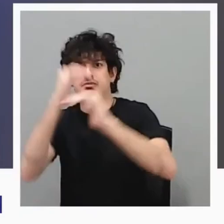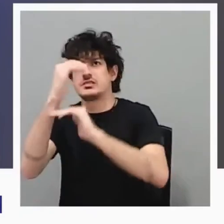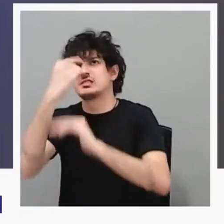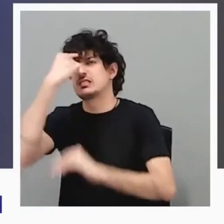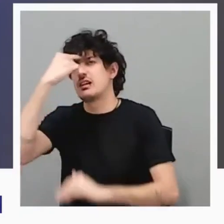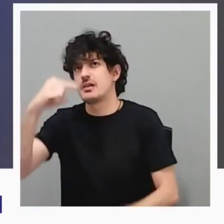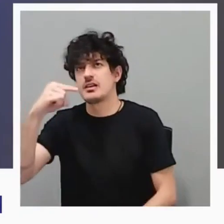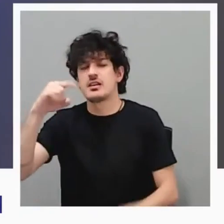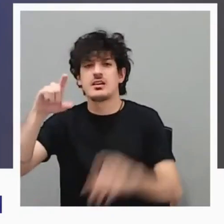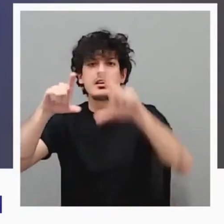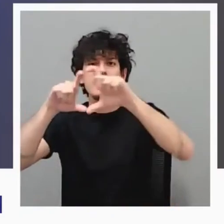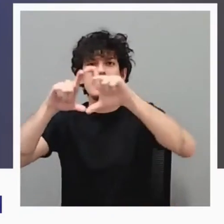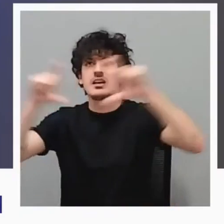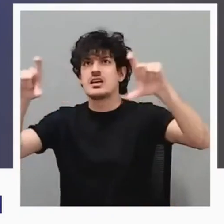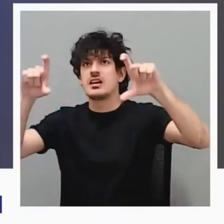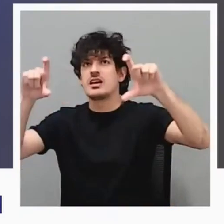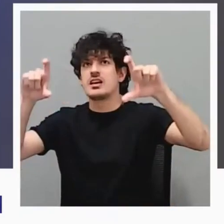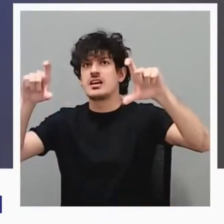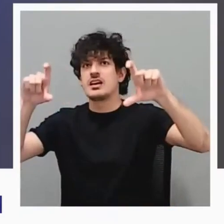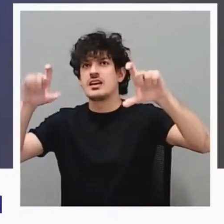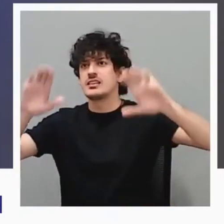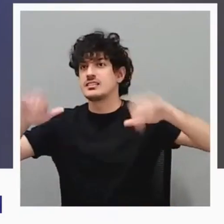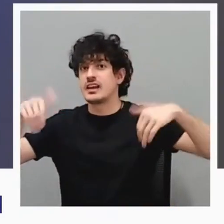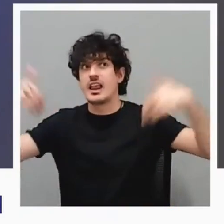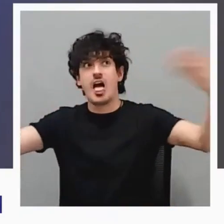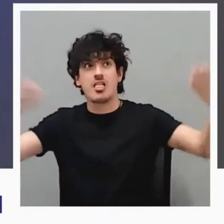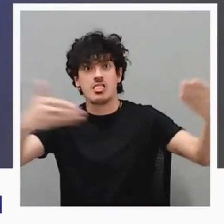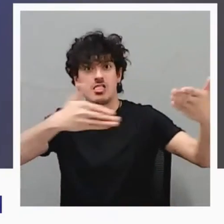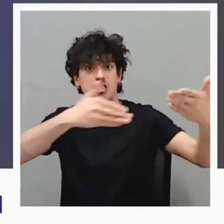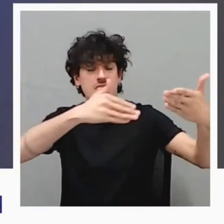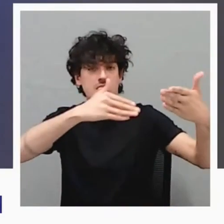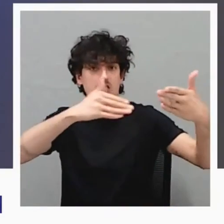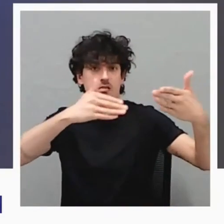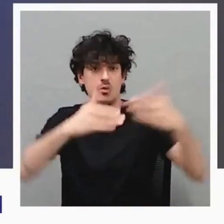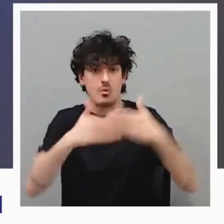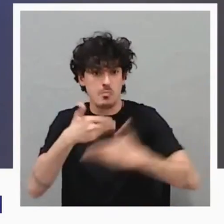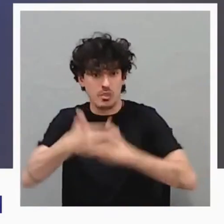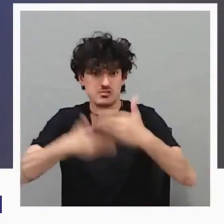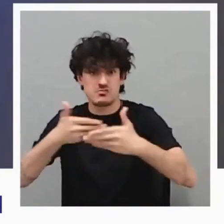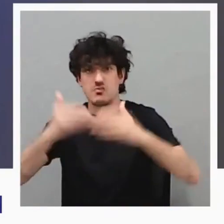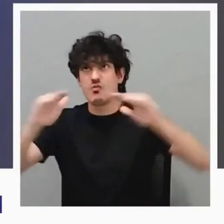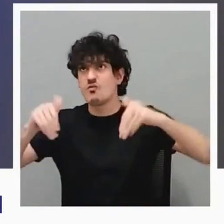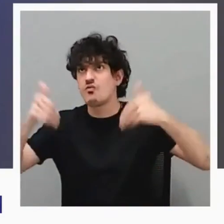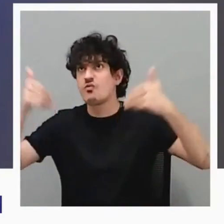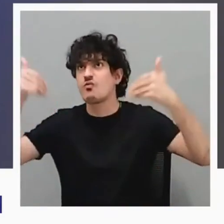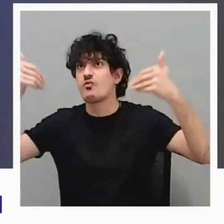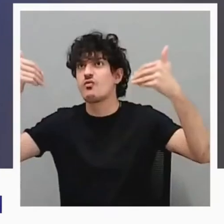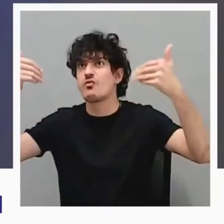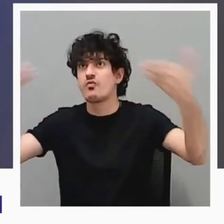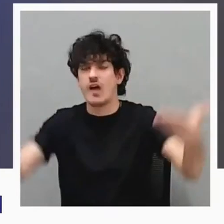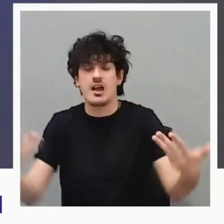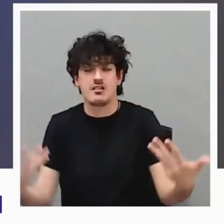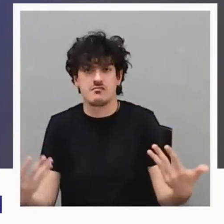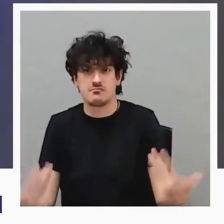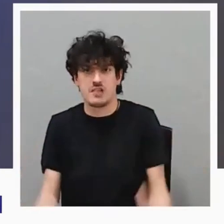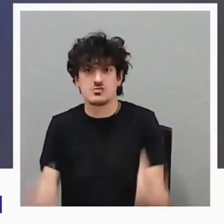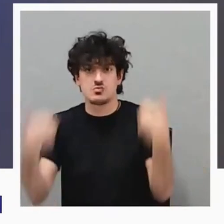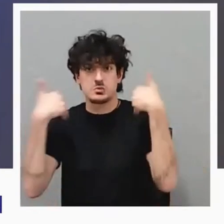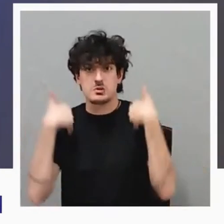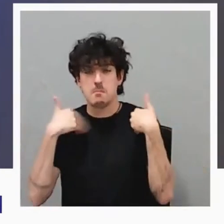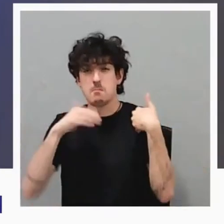economistas hablamos de ellos, dentro de todo ese proceso. Fantástico. Pero lo hacen las